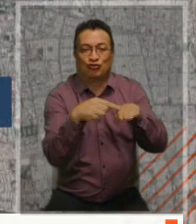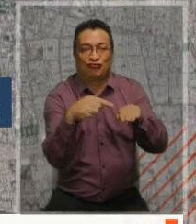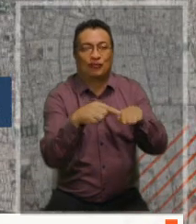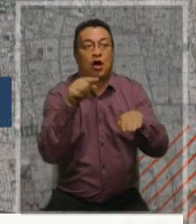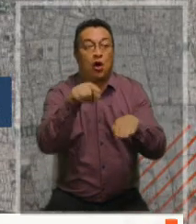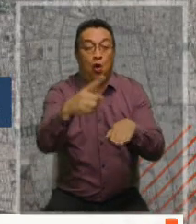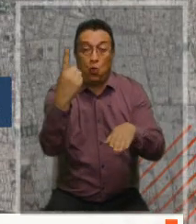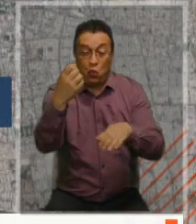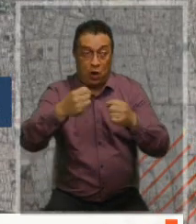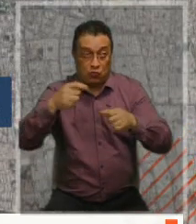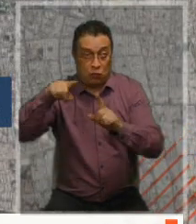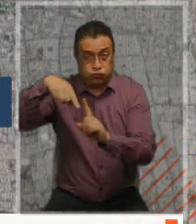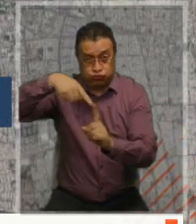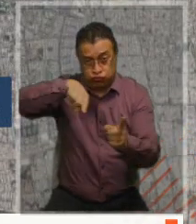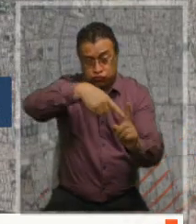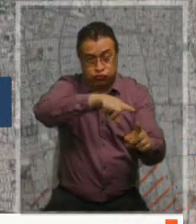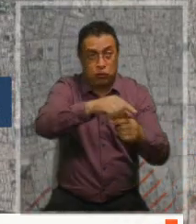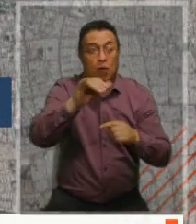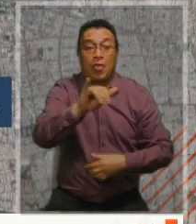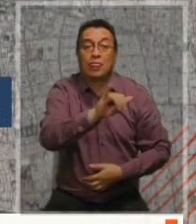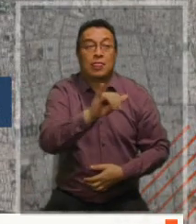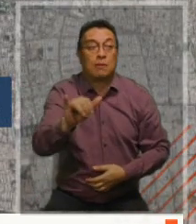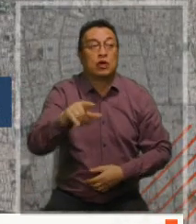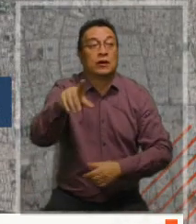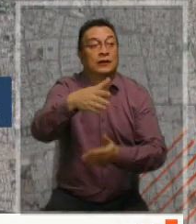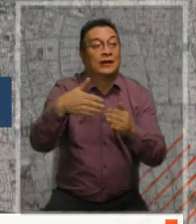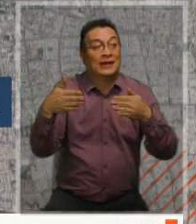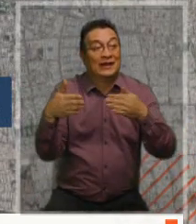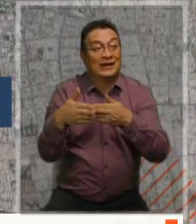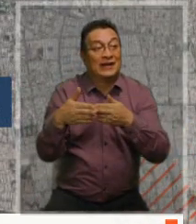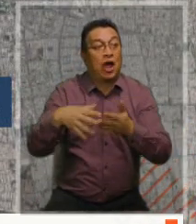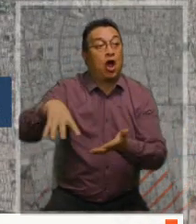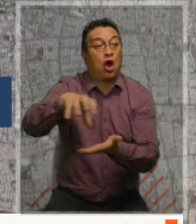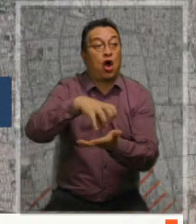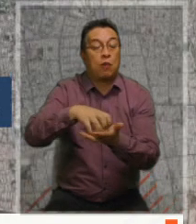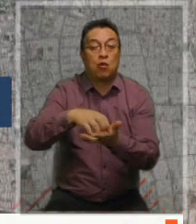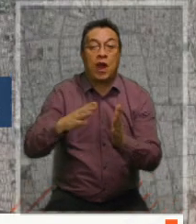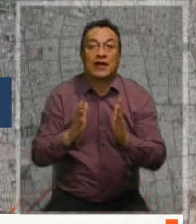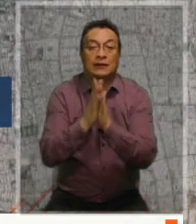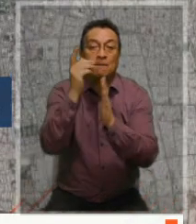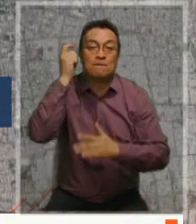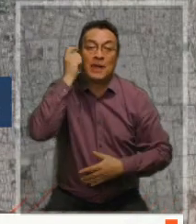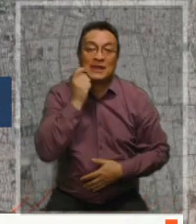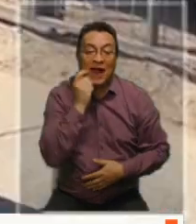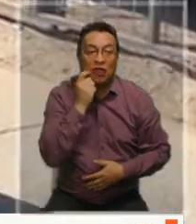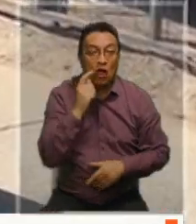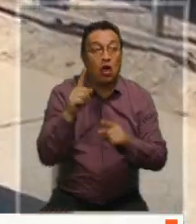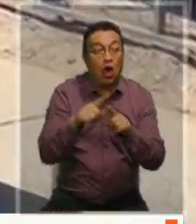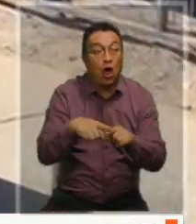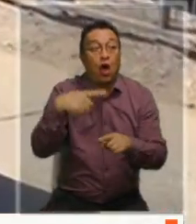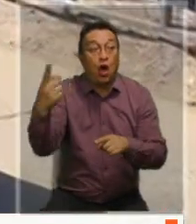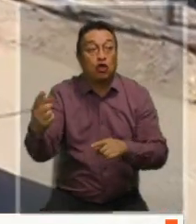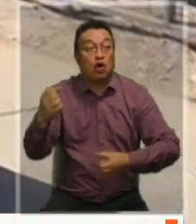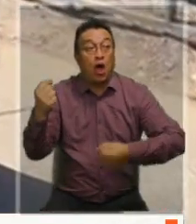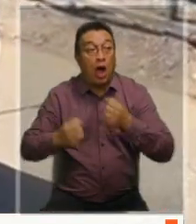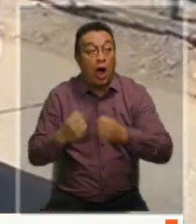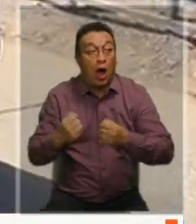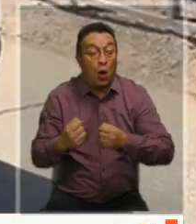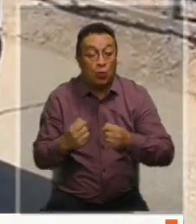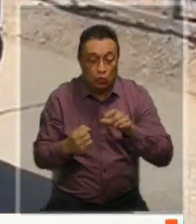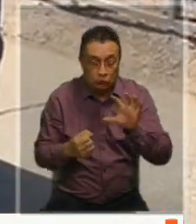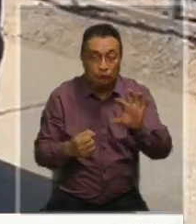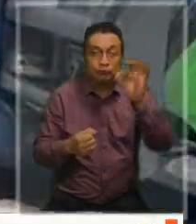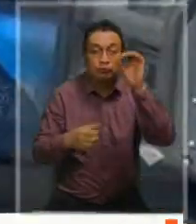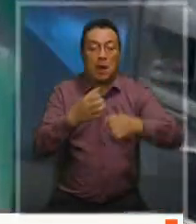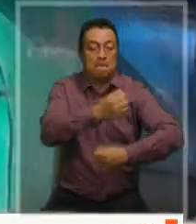uno de los vehículos culminó minutos después en esta esquina de la comuna de San Bernardo, mientras que el otro automóvil fue identificado en